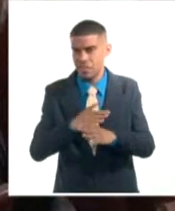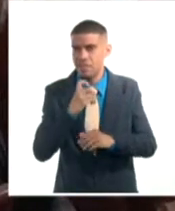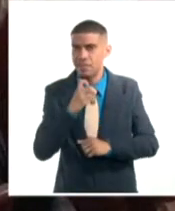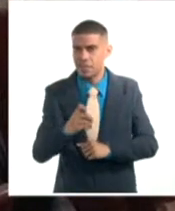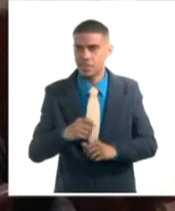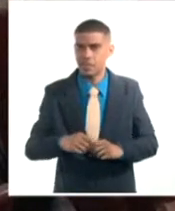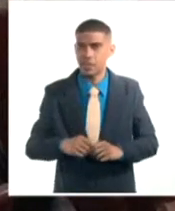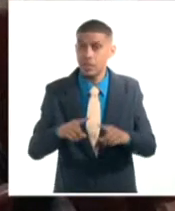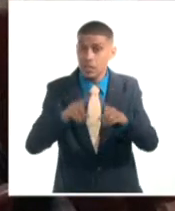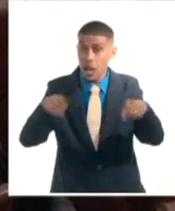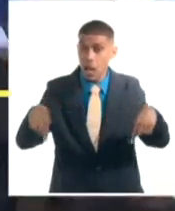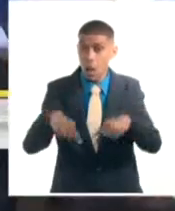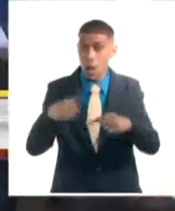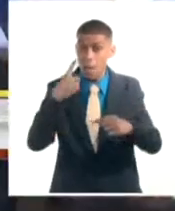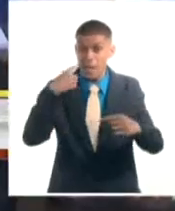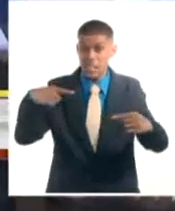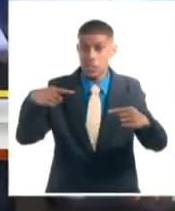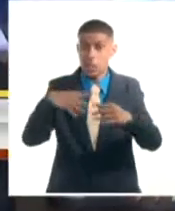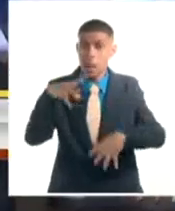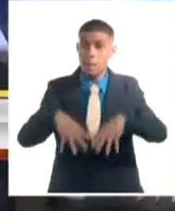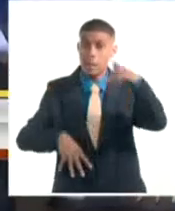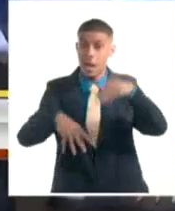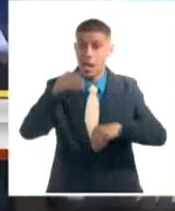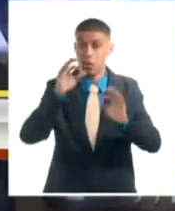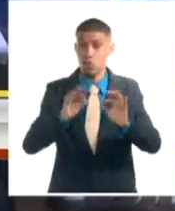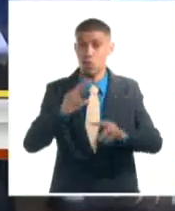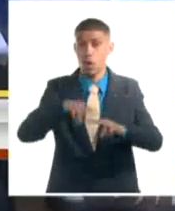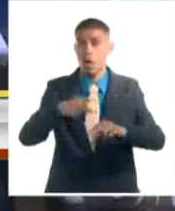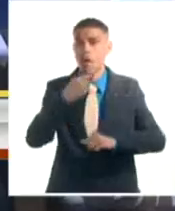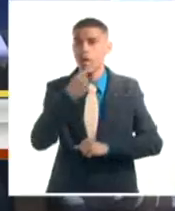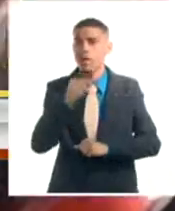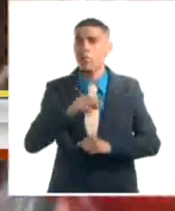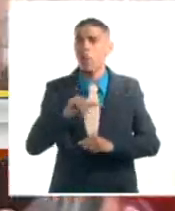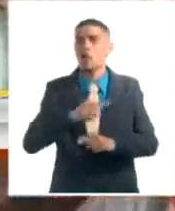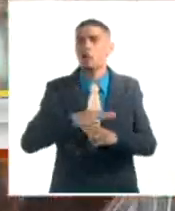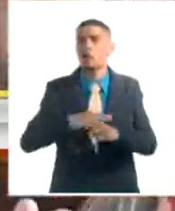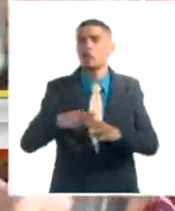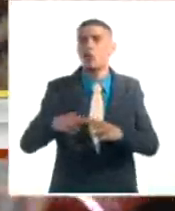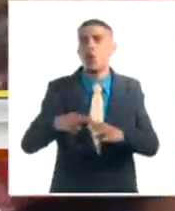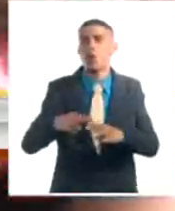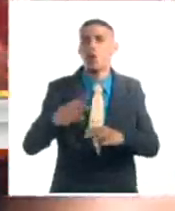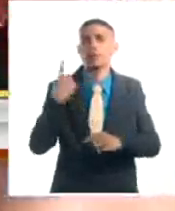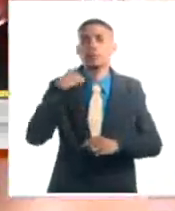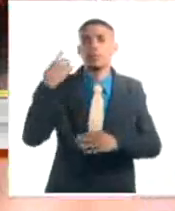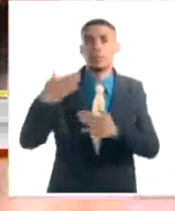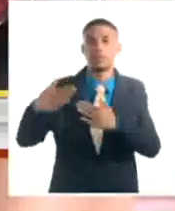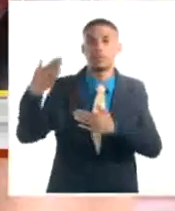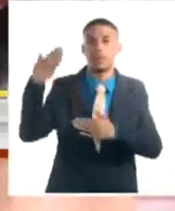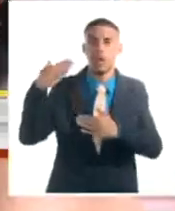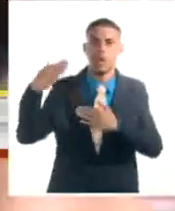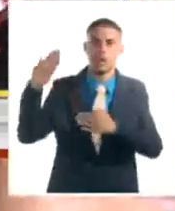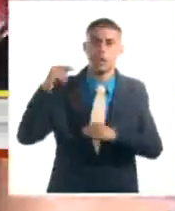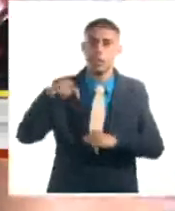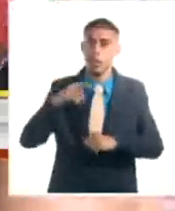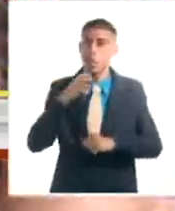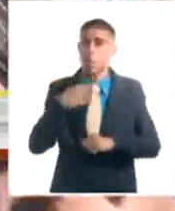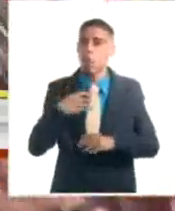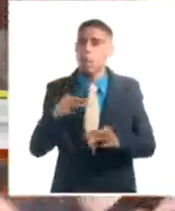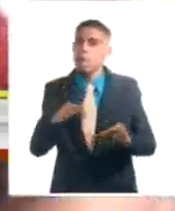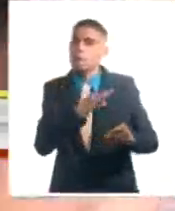El salón principal del Palacio del Marqués de Arcos habitó la historia de siglos pasados, esta vez desde los sonidos de la